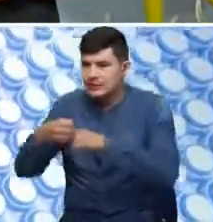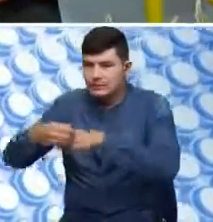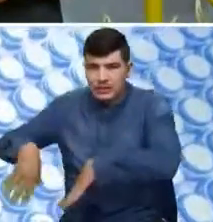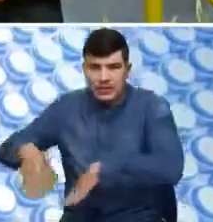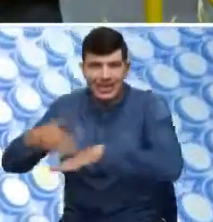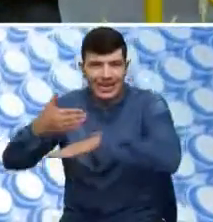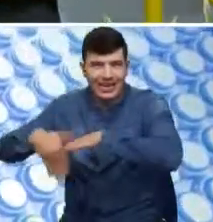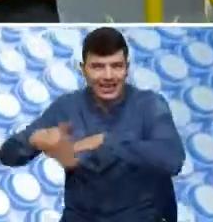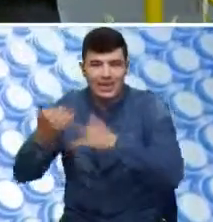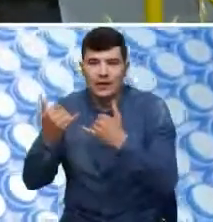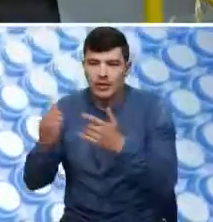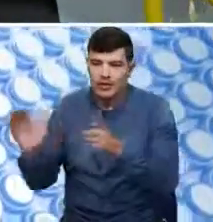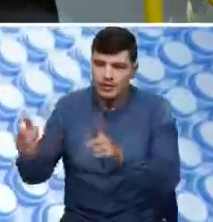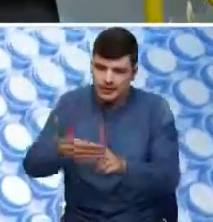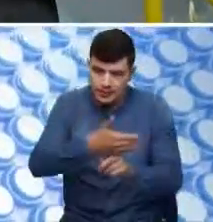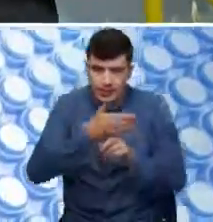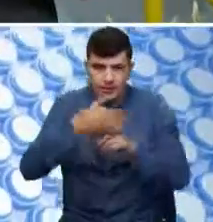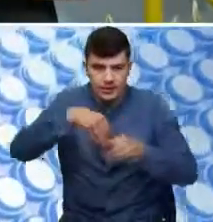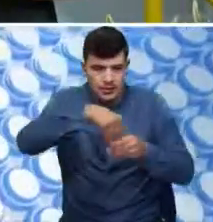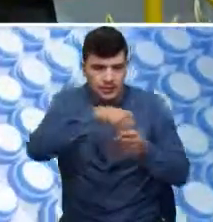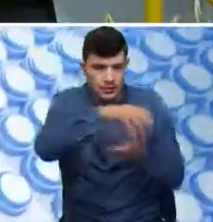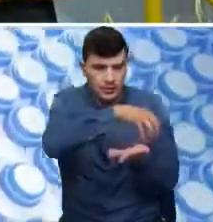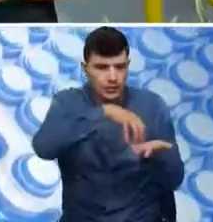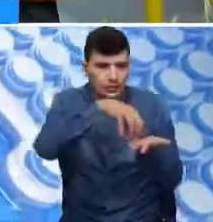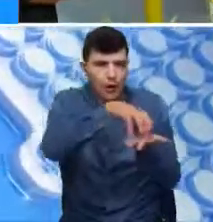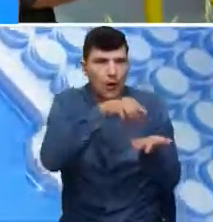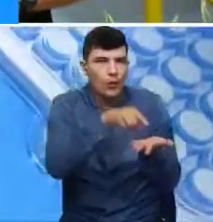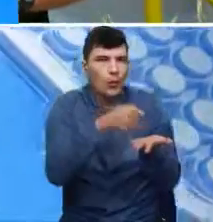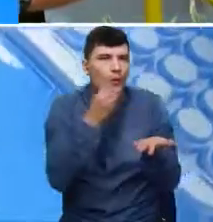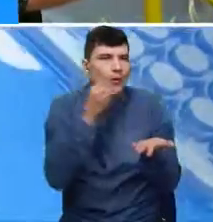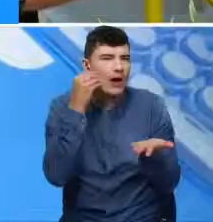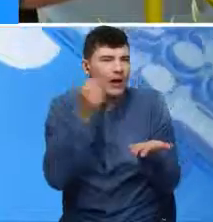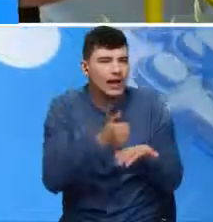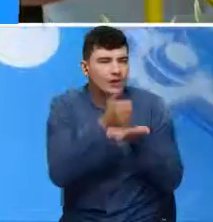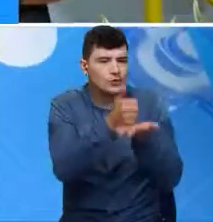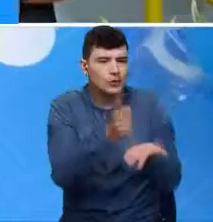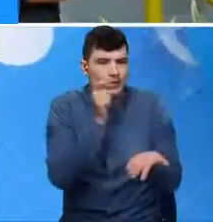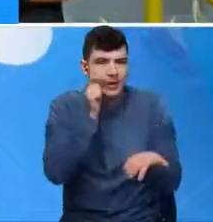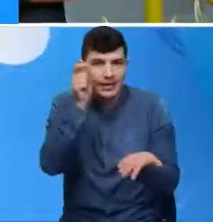al lugar de paso donde se les brinda una ayuda humanitaria. Esa es toda la